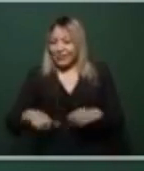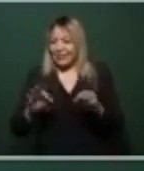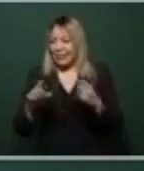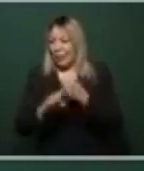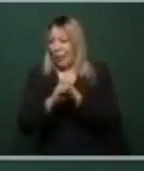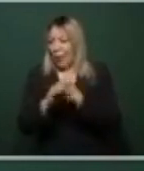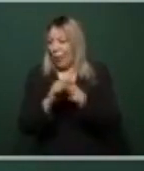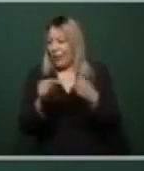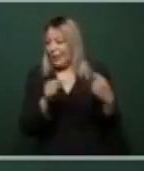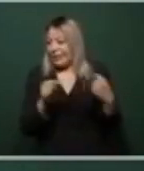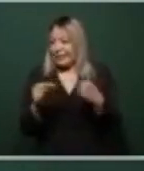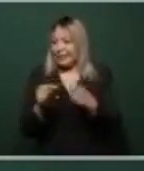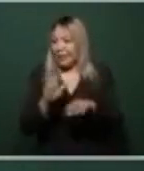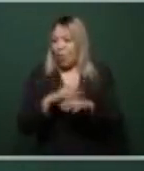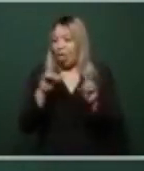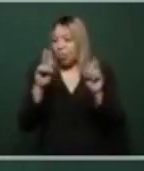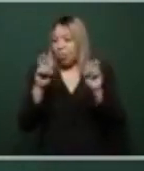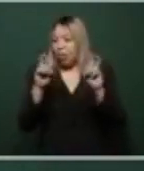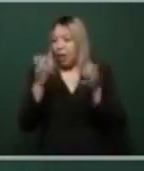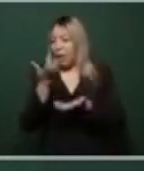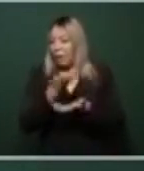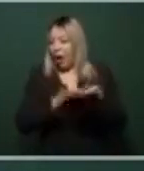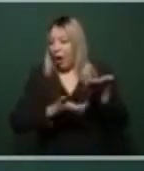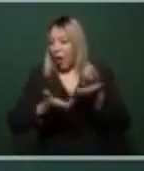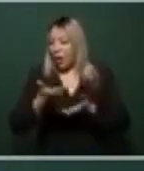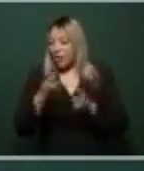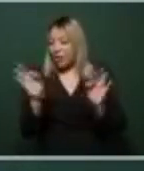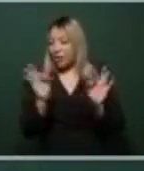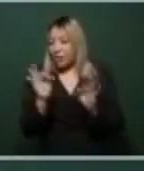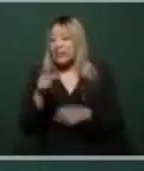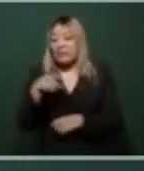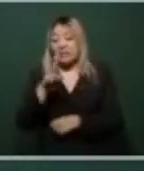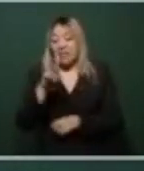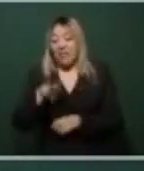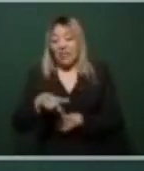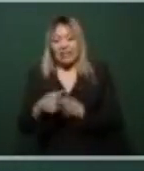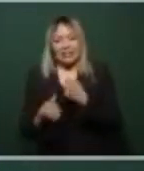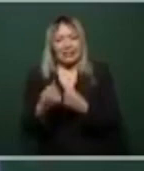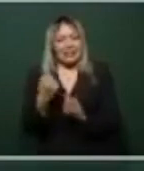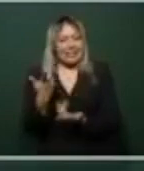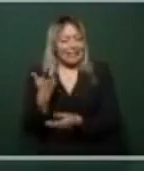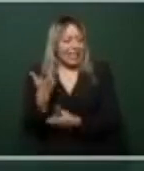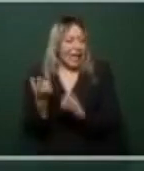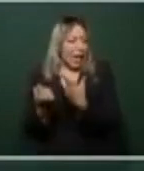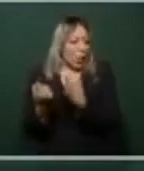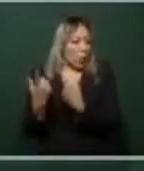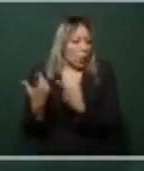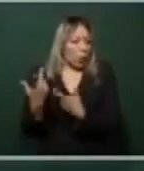por cuestiones comerciales, que sí influyen en todo el mundo,